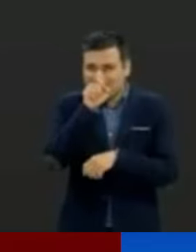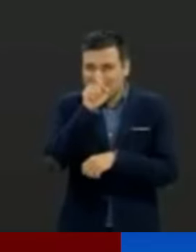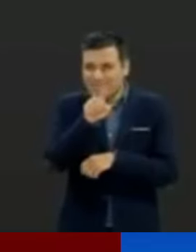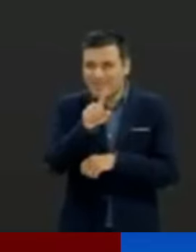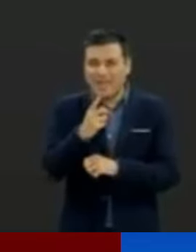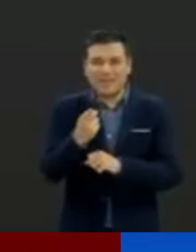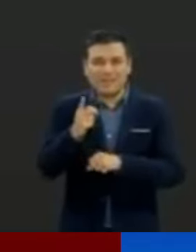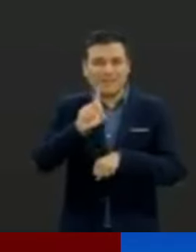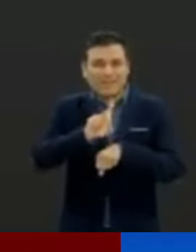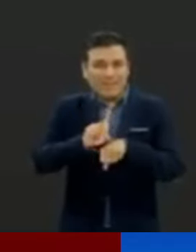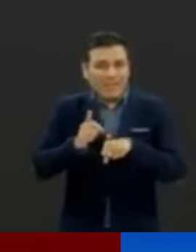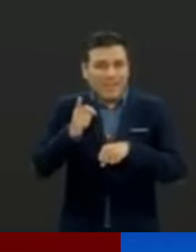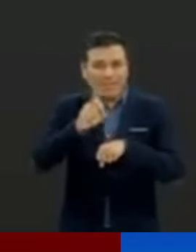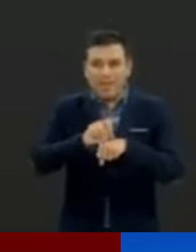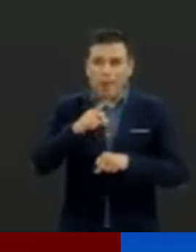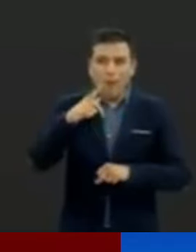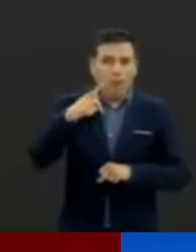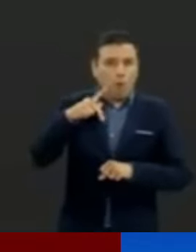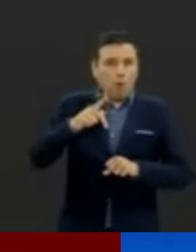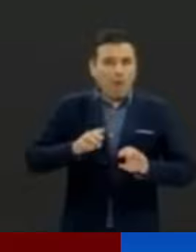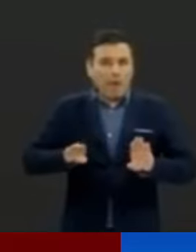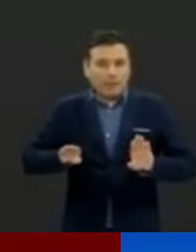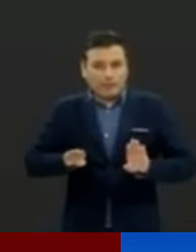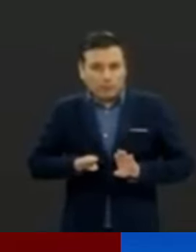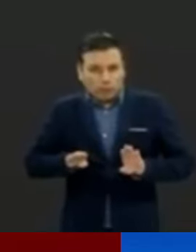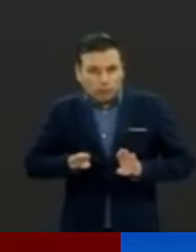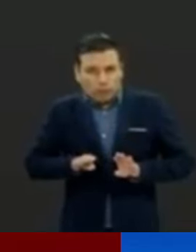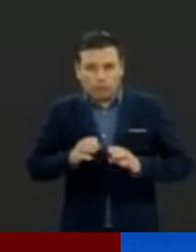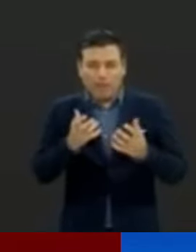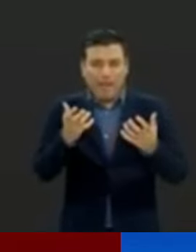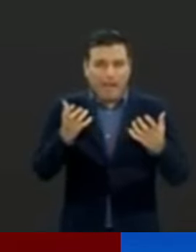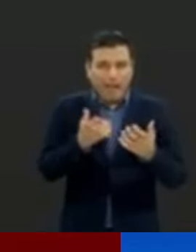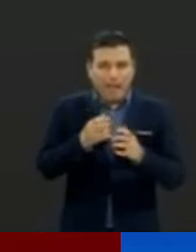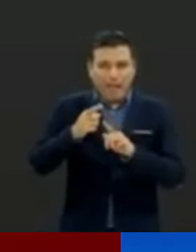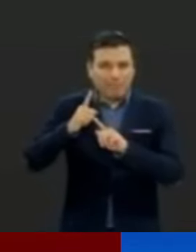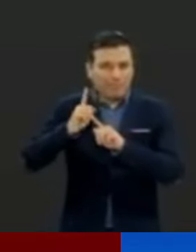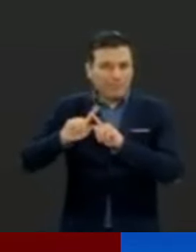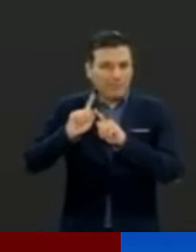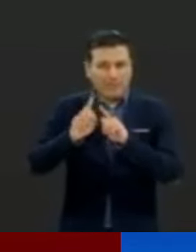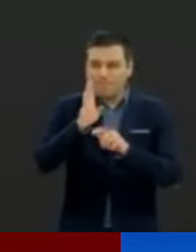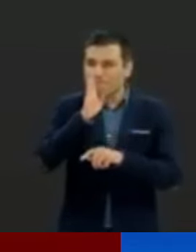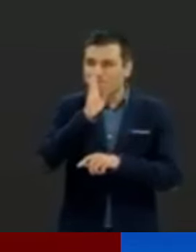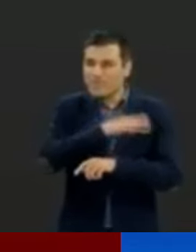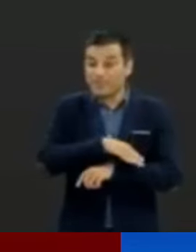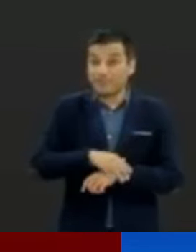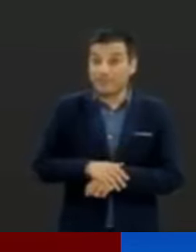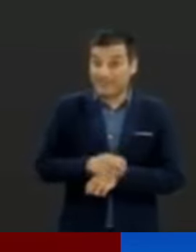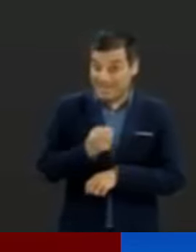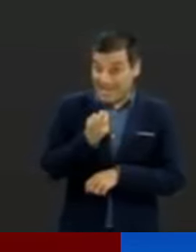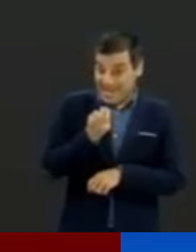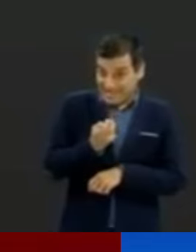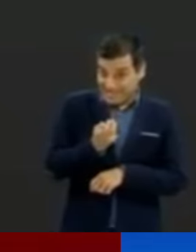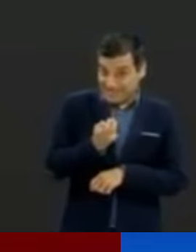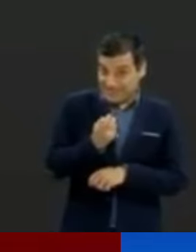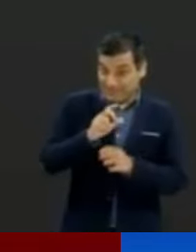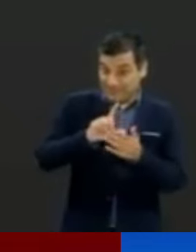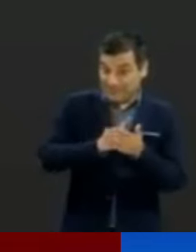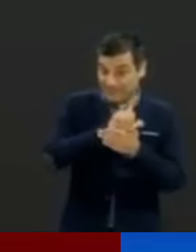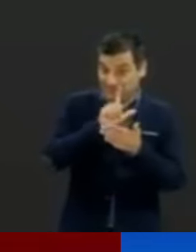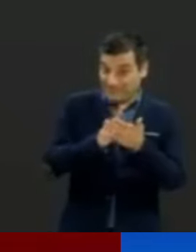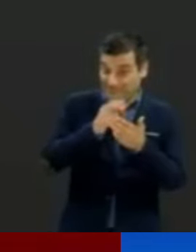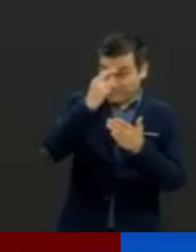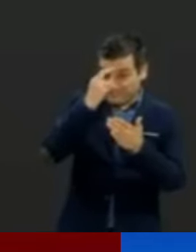sus actitudes y por supuesto con sus desfiguros. La resolución propuesta para las faltas en materia de fiscalización